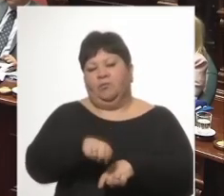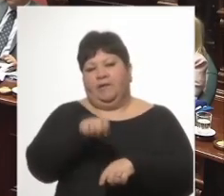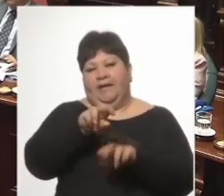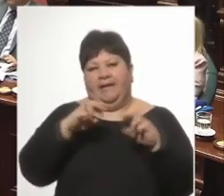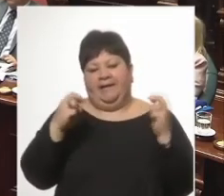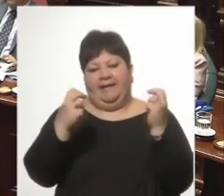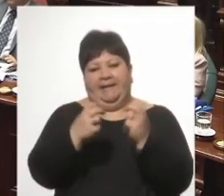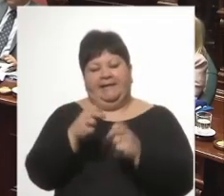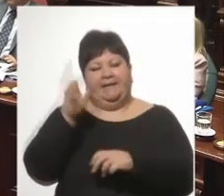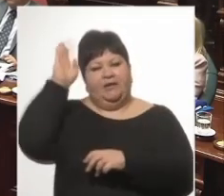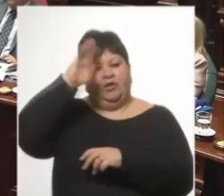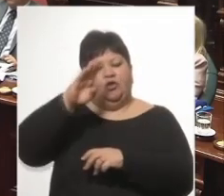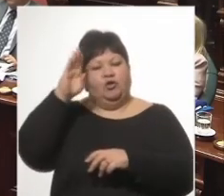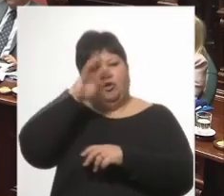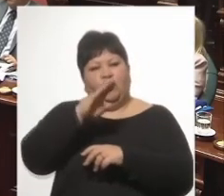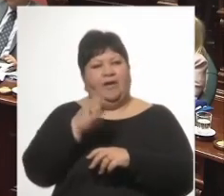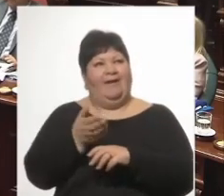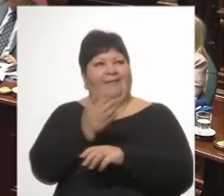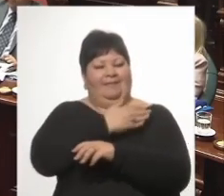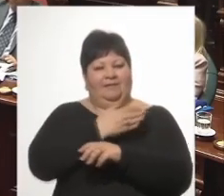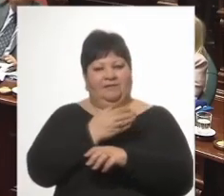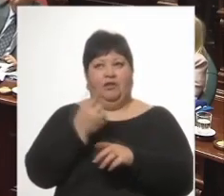otro Tribunal de Honor que se había